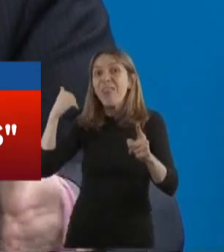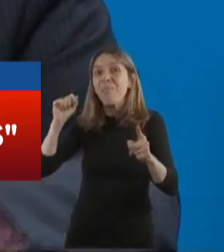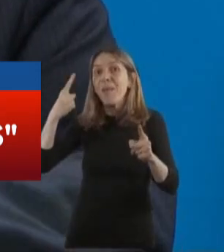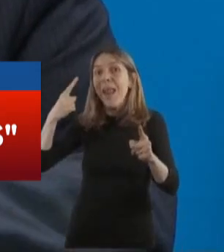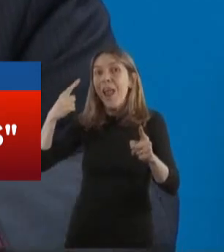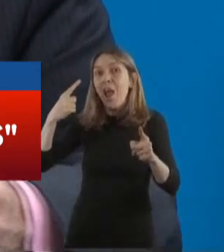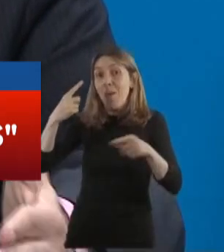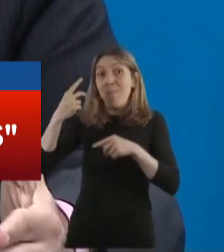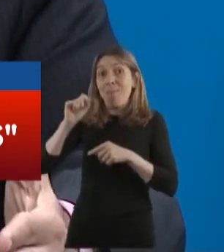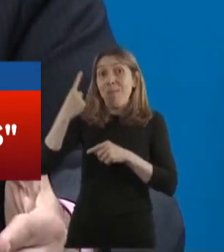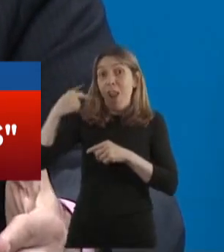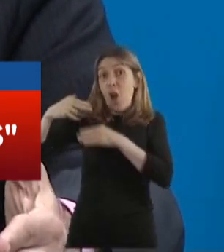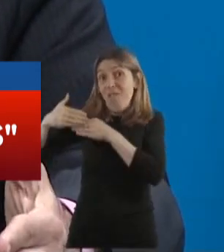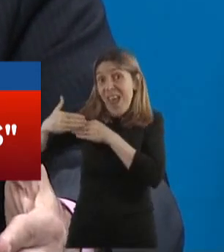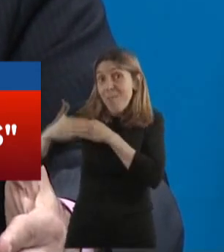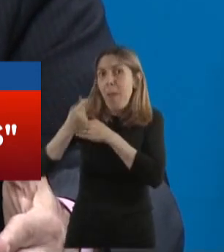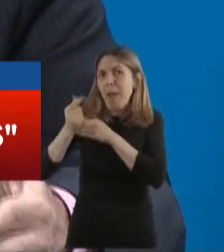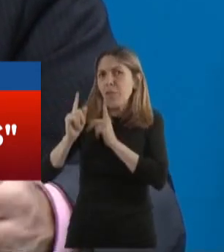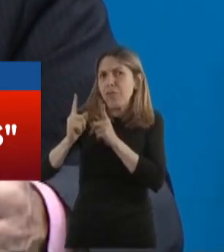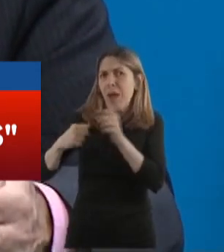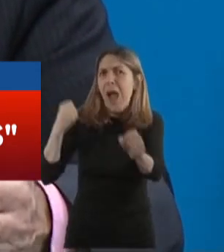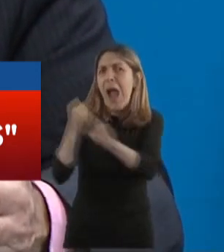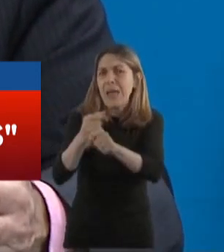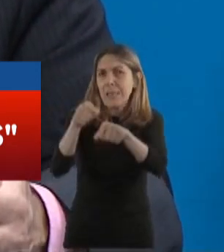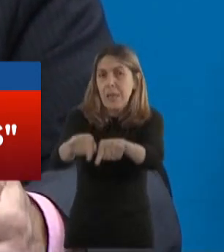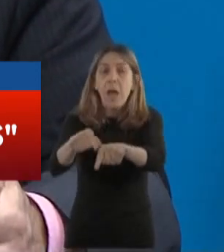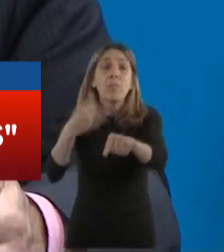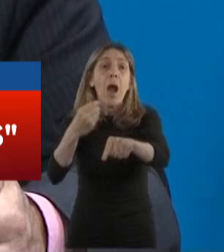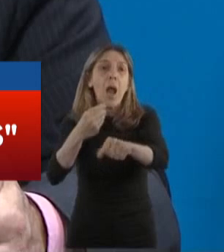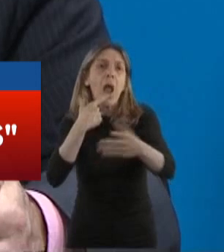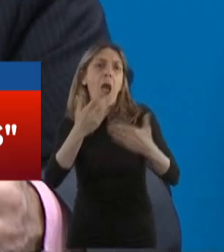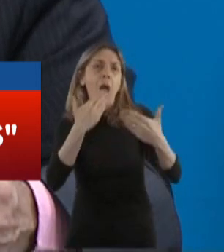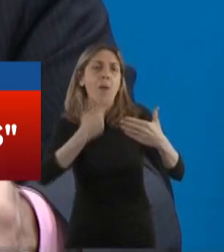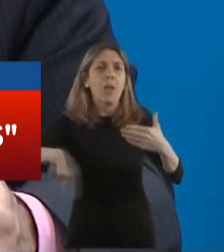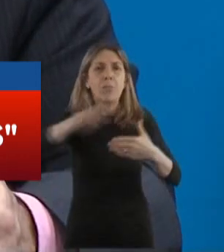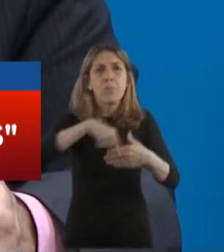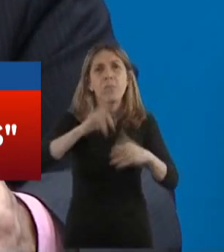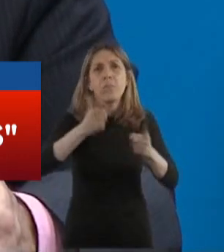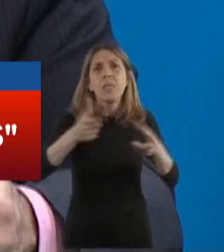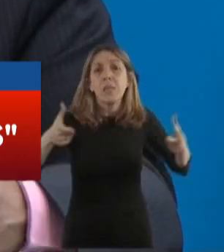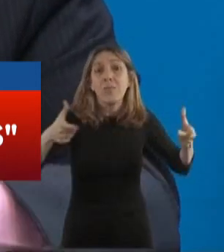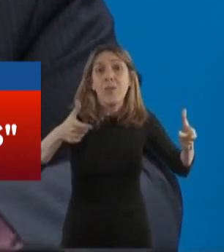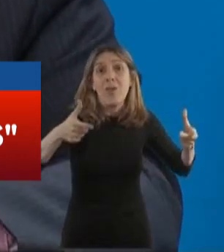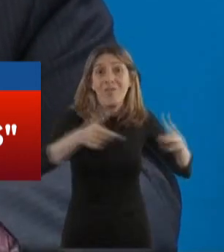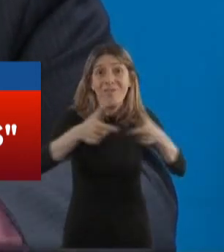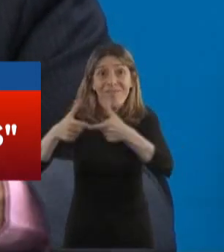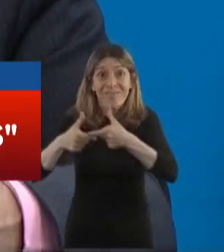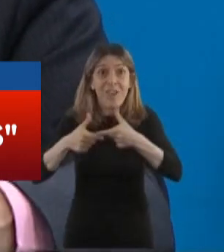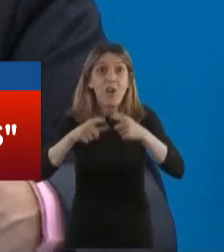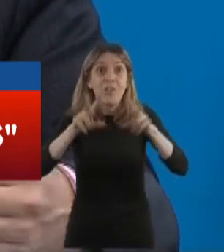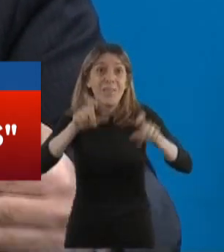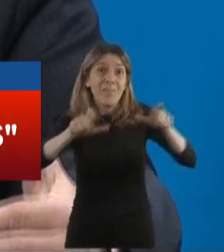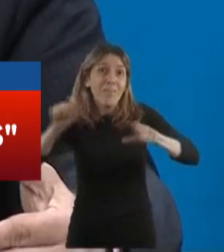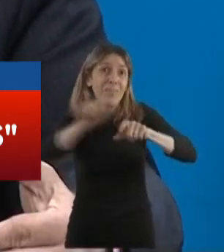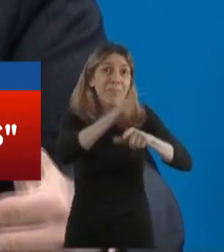enero y tomarnos ese tiempo para discutir con el sector puntualmente las problemáticas de